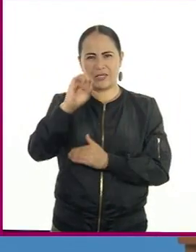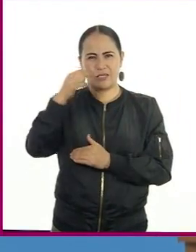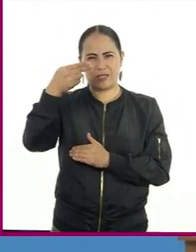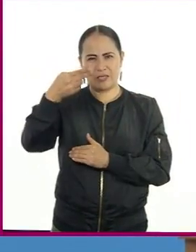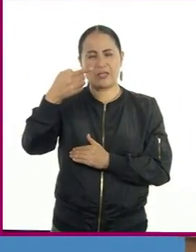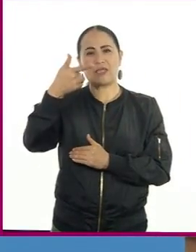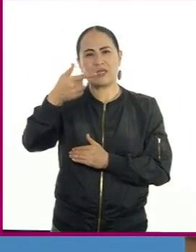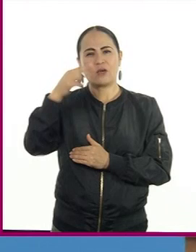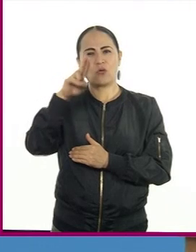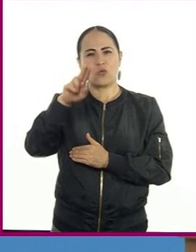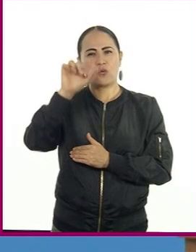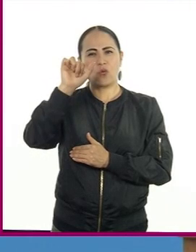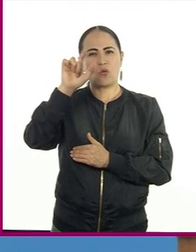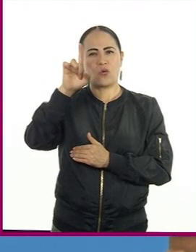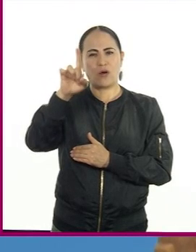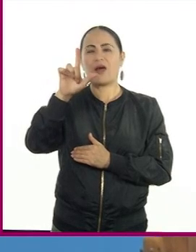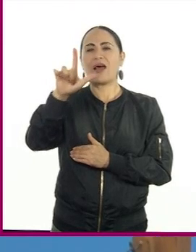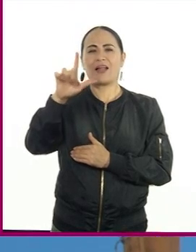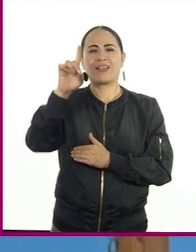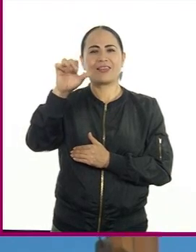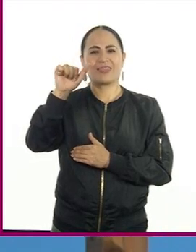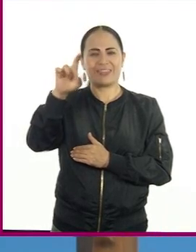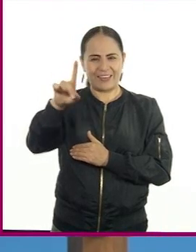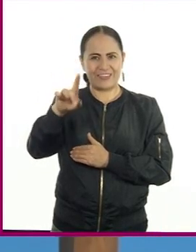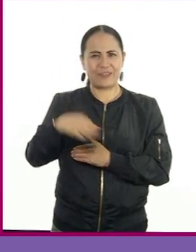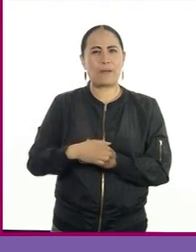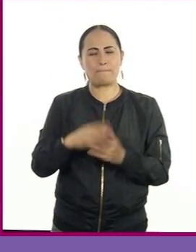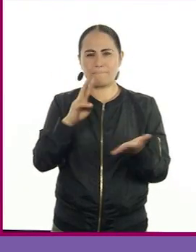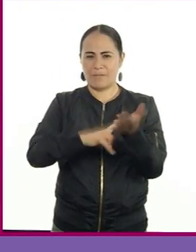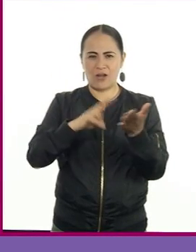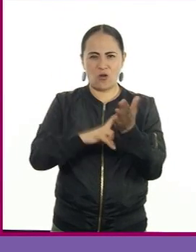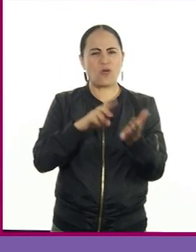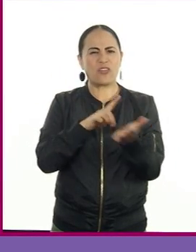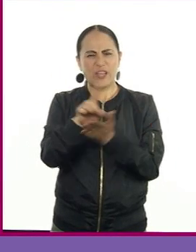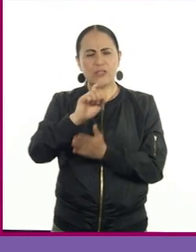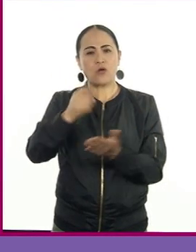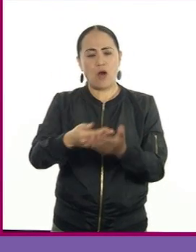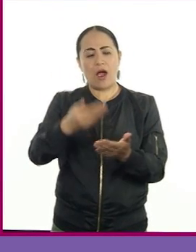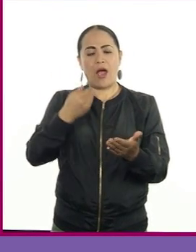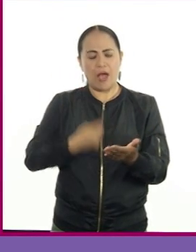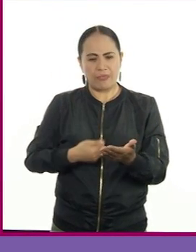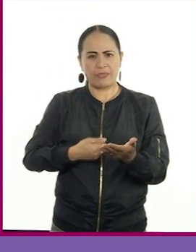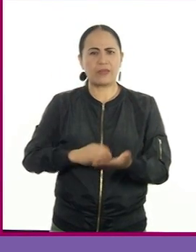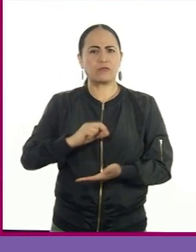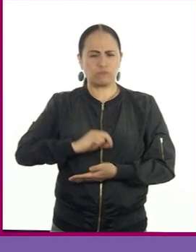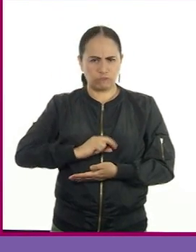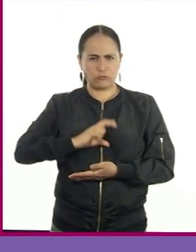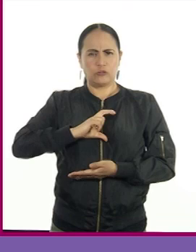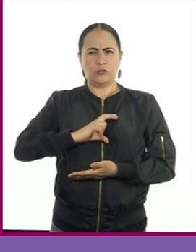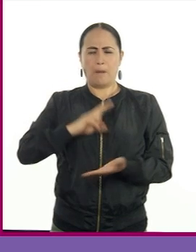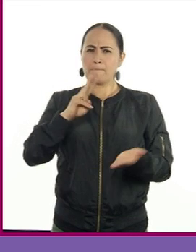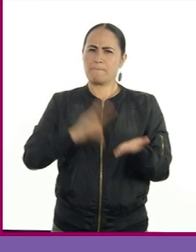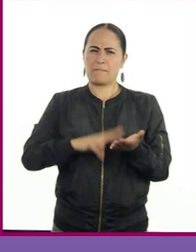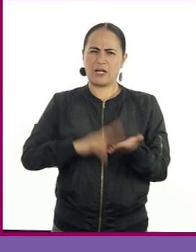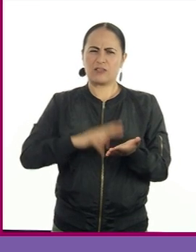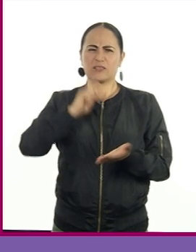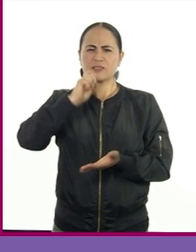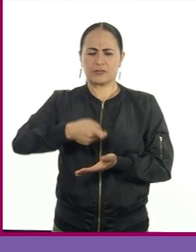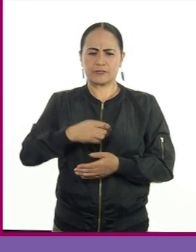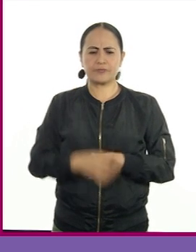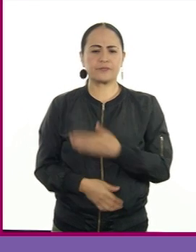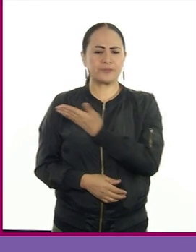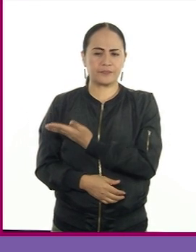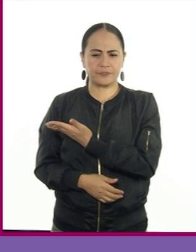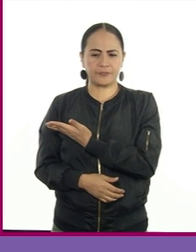derecho, es importante recordar qué es la dignidad humana. La dignidad humana es